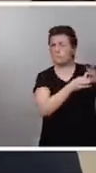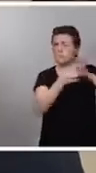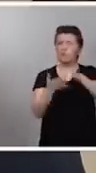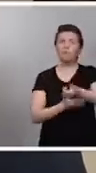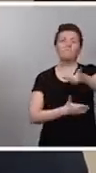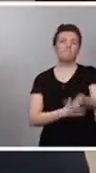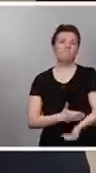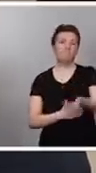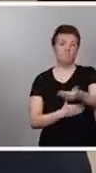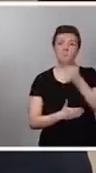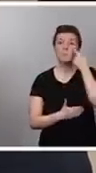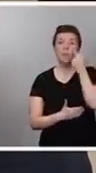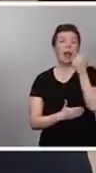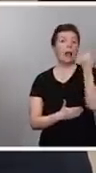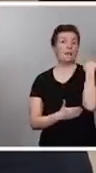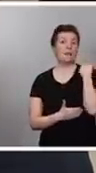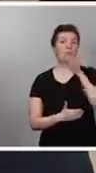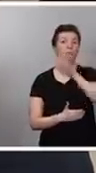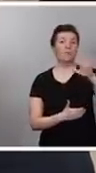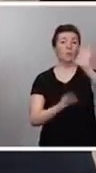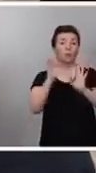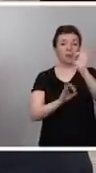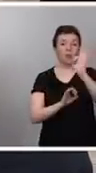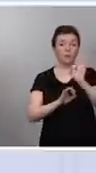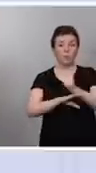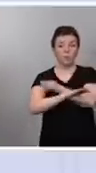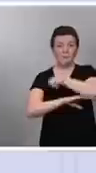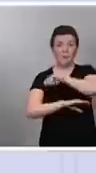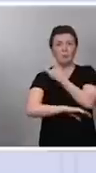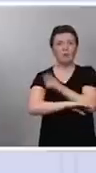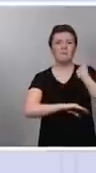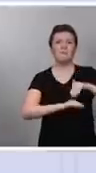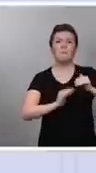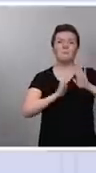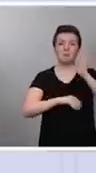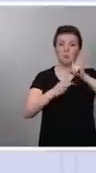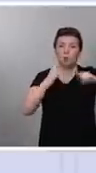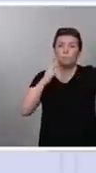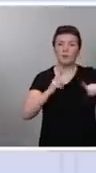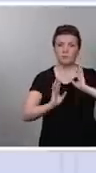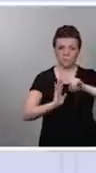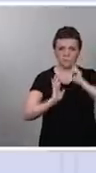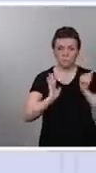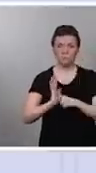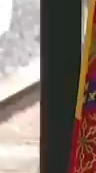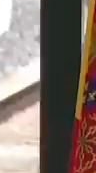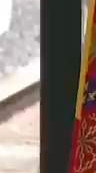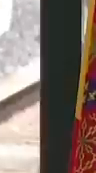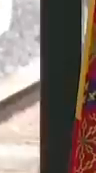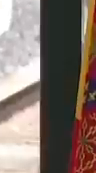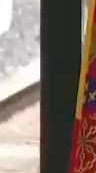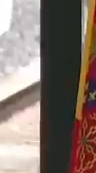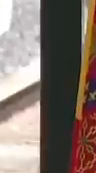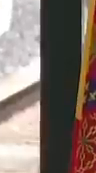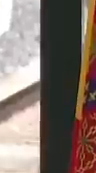compartir sistemas de peonaje, pero a mí hay una cuestión aquí que me llama demasiado la atención. O sea, sobre Macron también se habló de si le habían